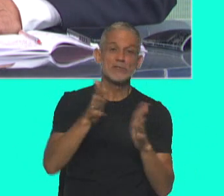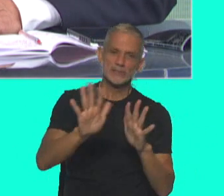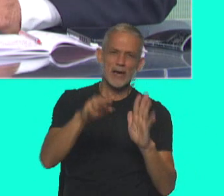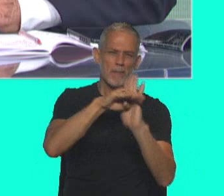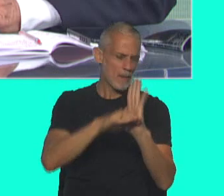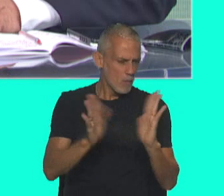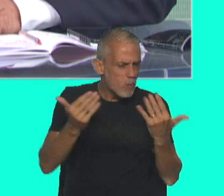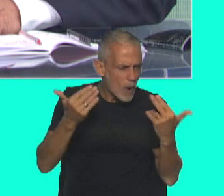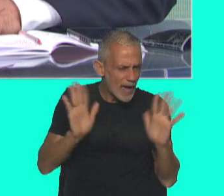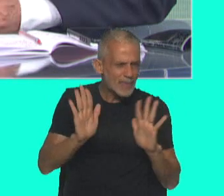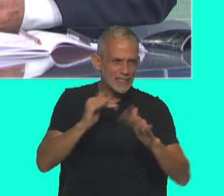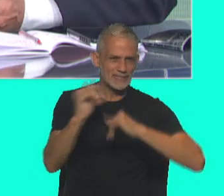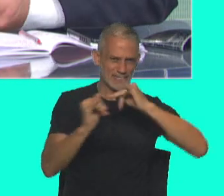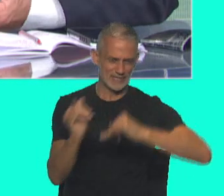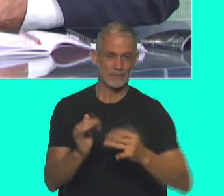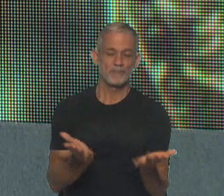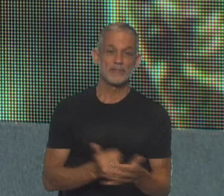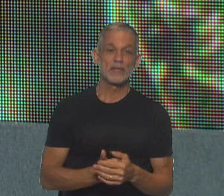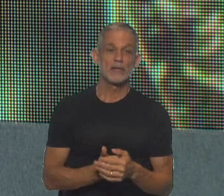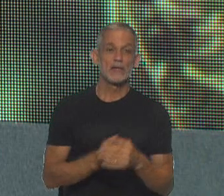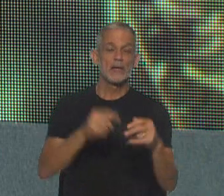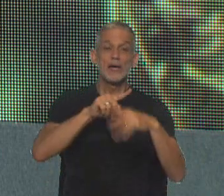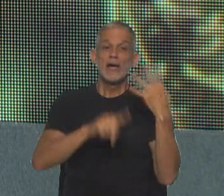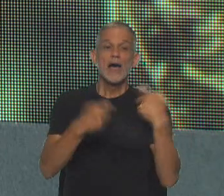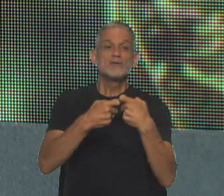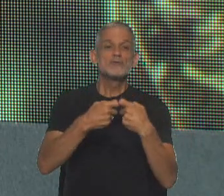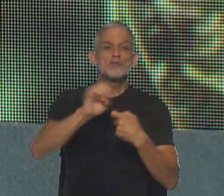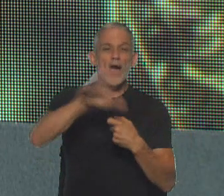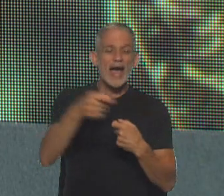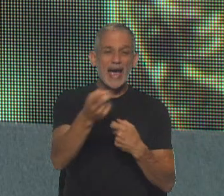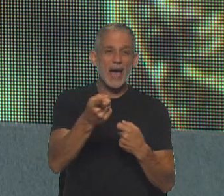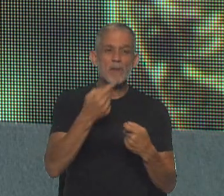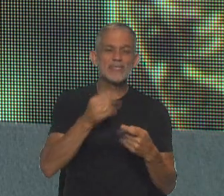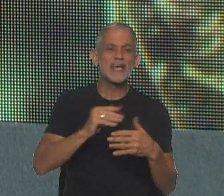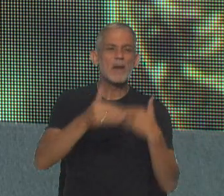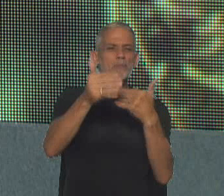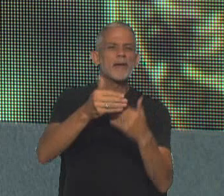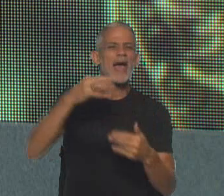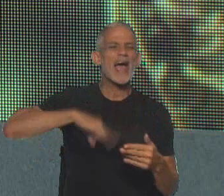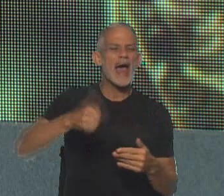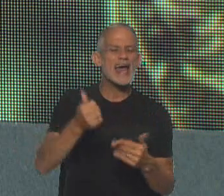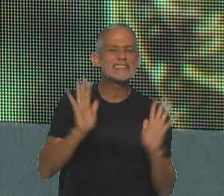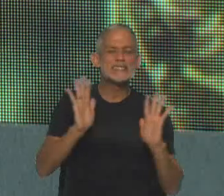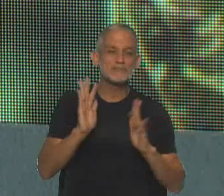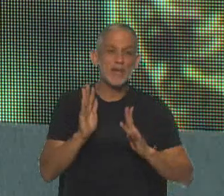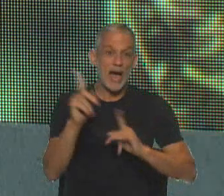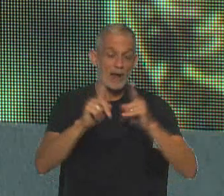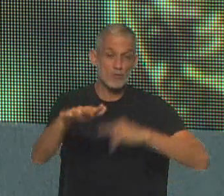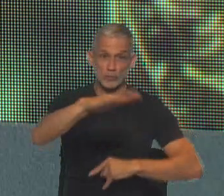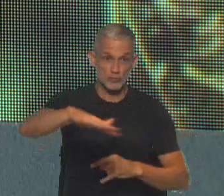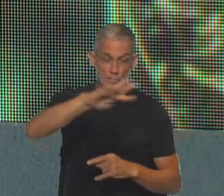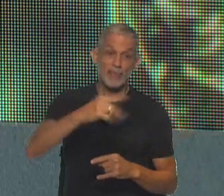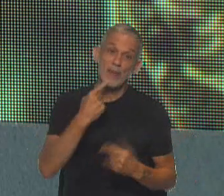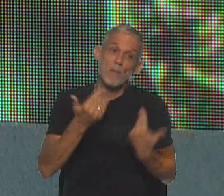estas son algunas de las medidas que sí te anticipó haber hecho el enlace planteado la posibilidad de eliminar anticipo de ganancias si desde algunos sectores también lo que se